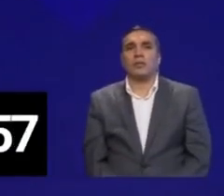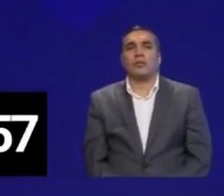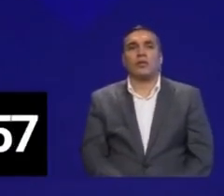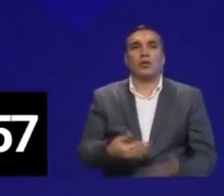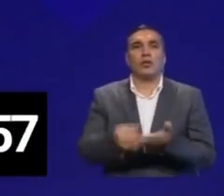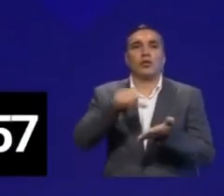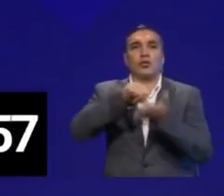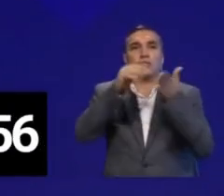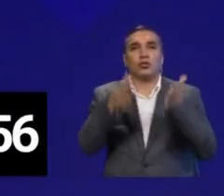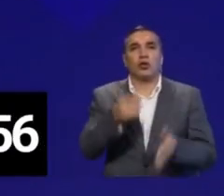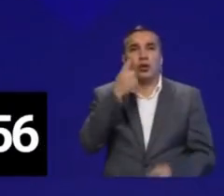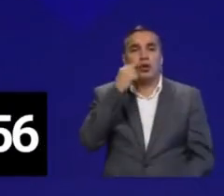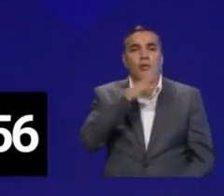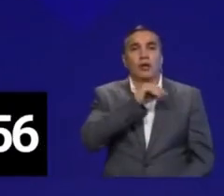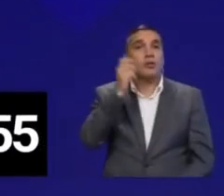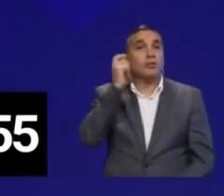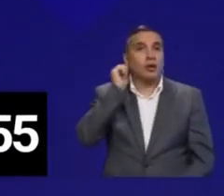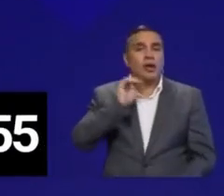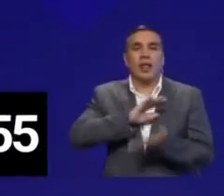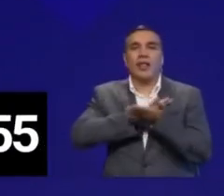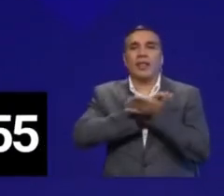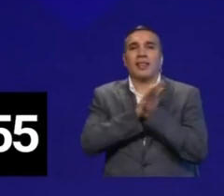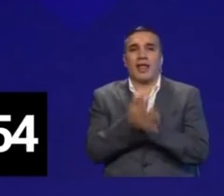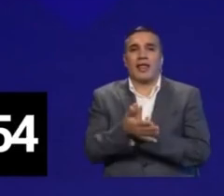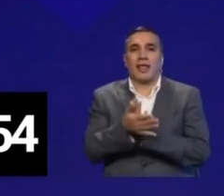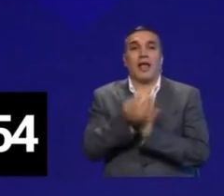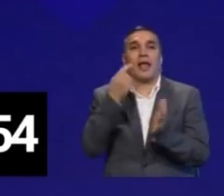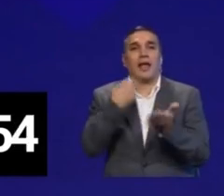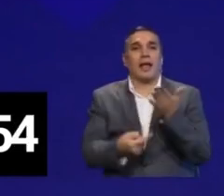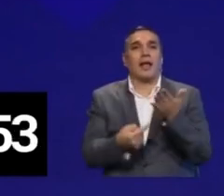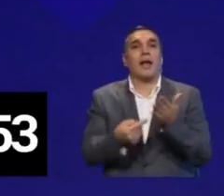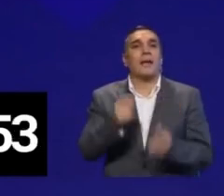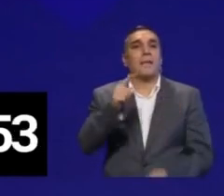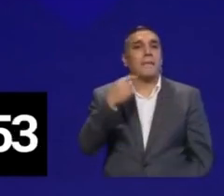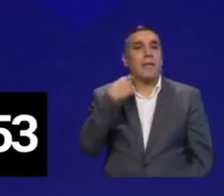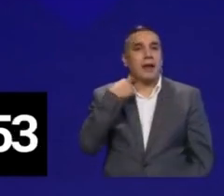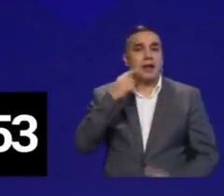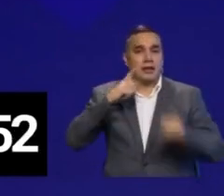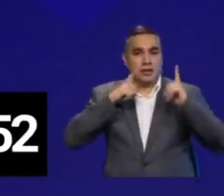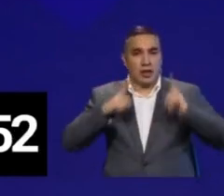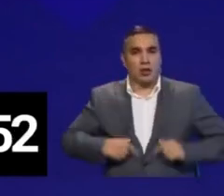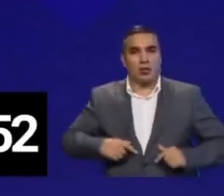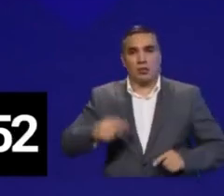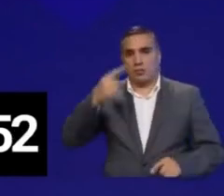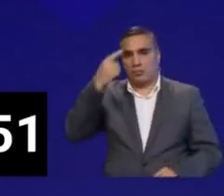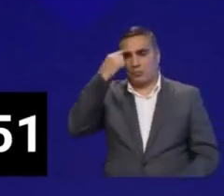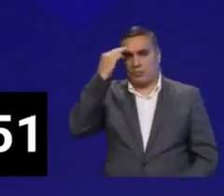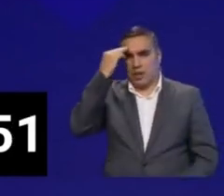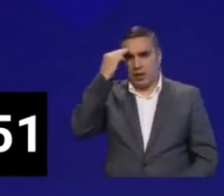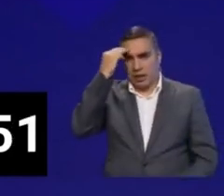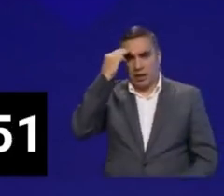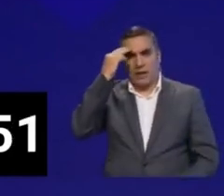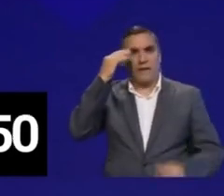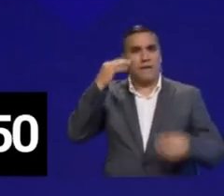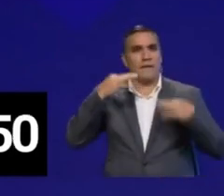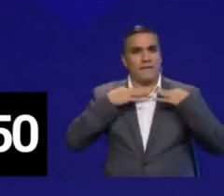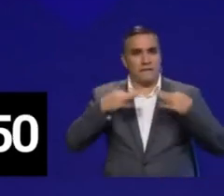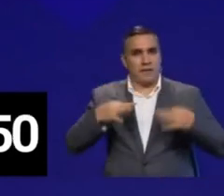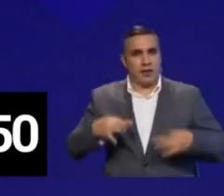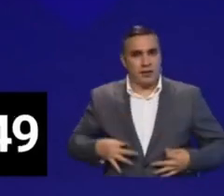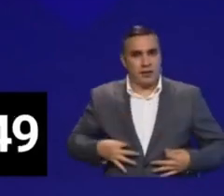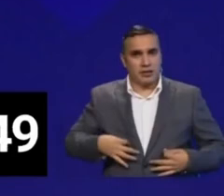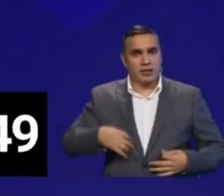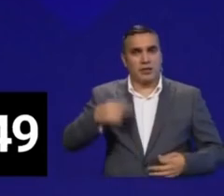Ciudadanos y ciudadanas, nada que afecte la salud mental y física de nuestros hijos